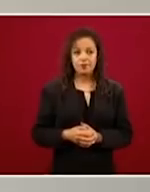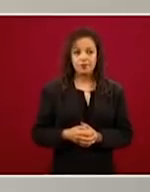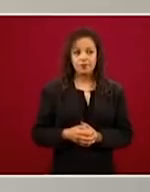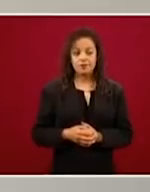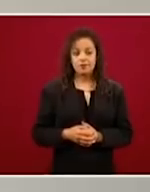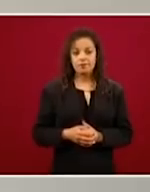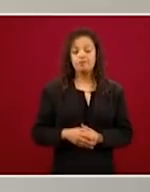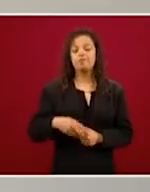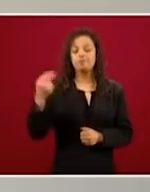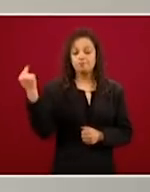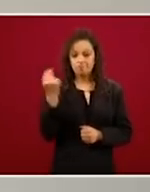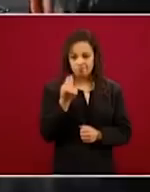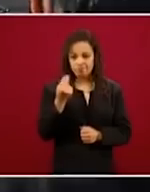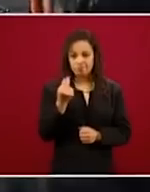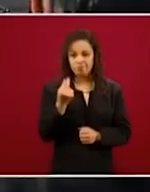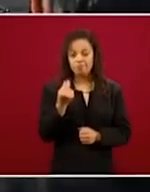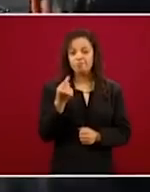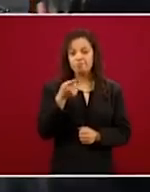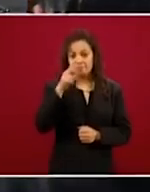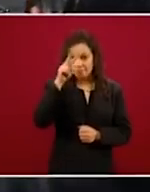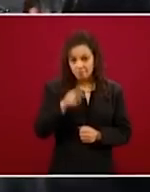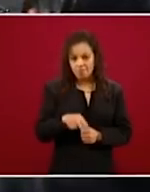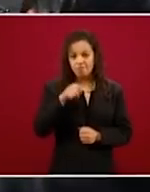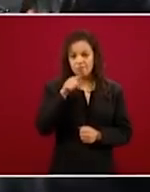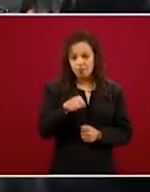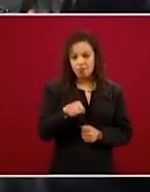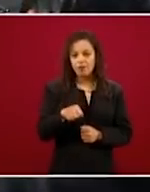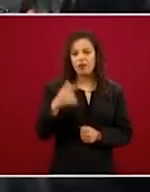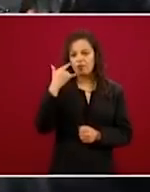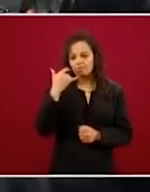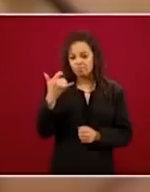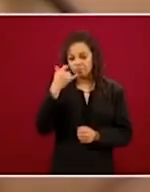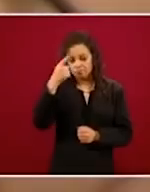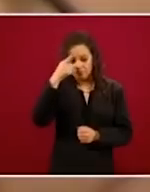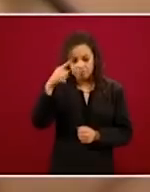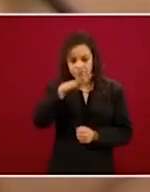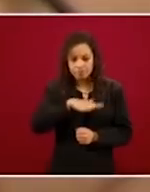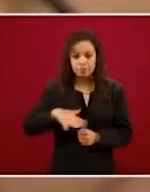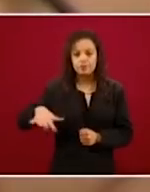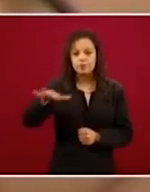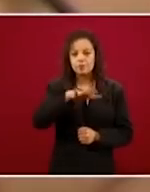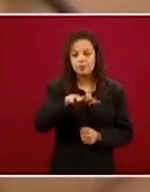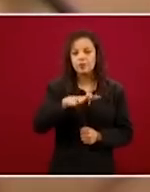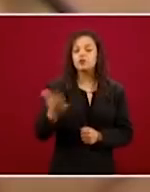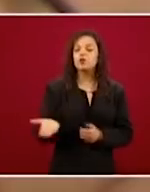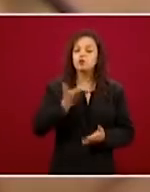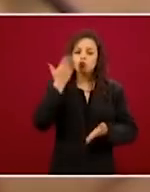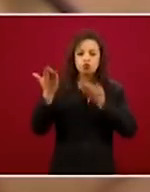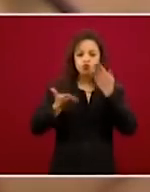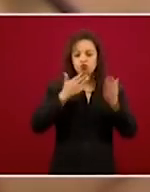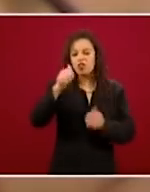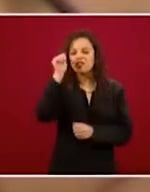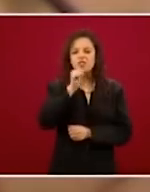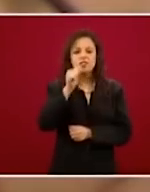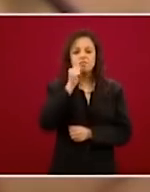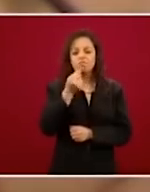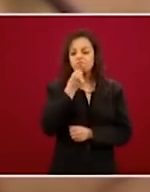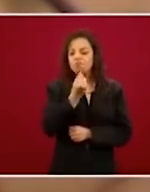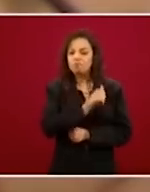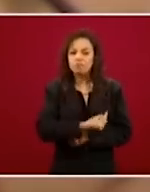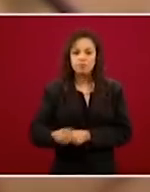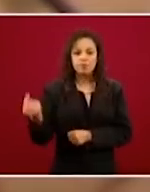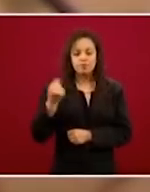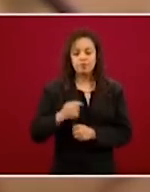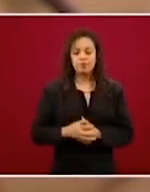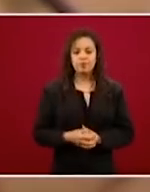buscar que estudien siempre los niños y pensar que se